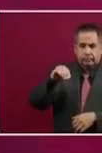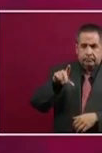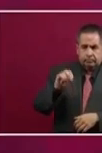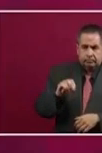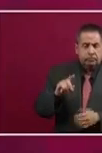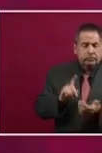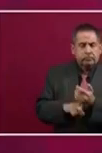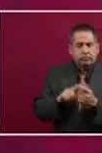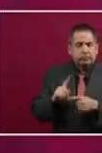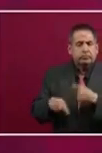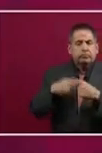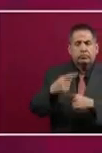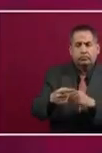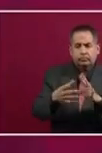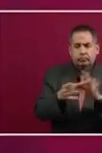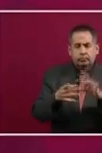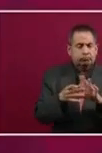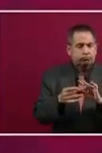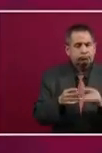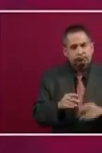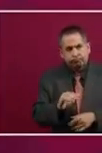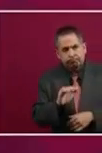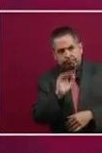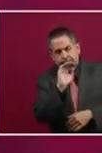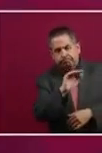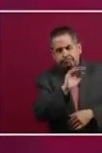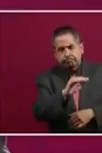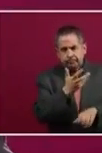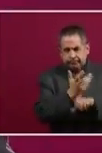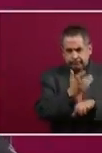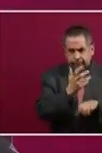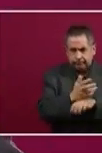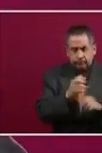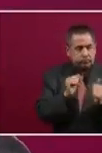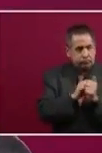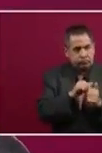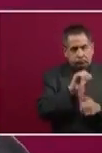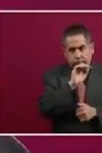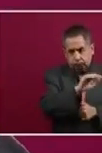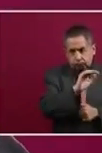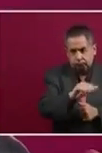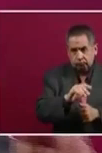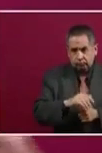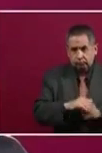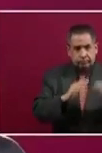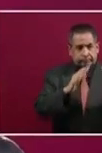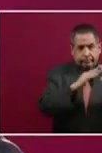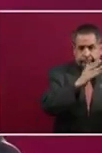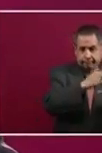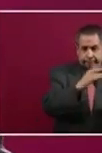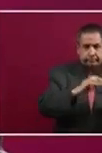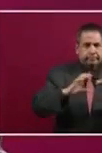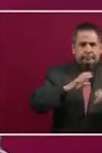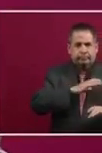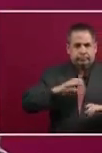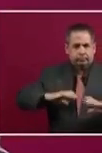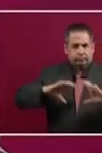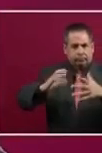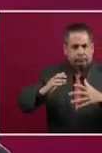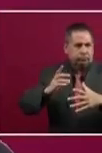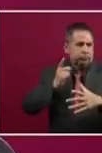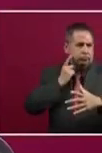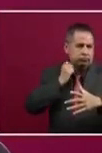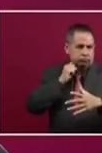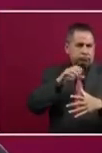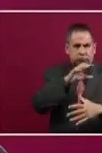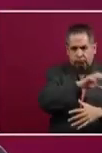sucediendo está en función de una lógica electoral y una lógica de presión en relación a lo que ya se venía